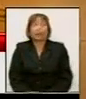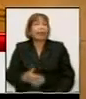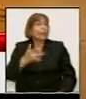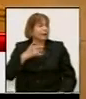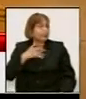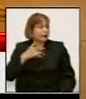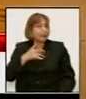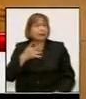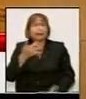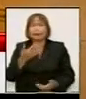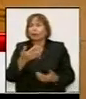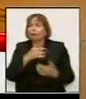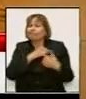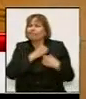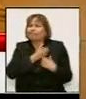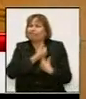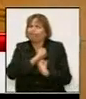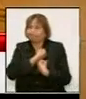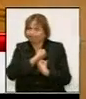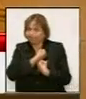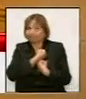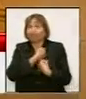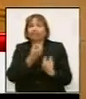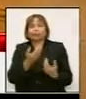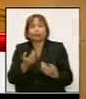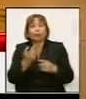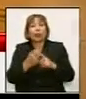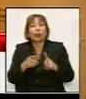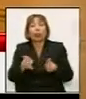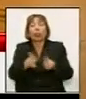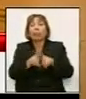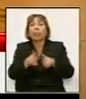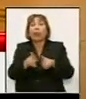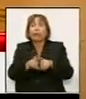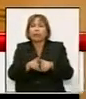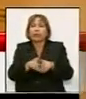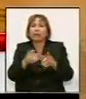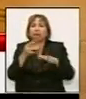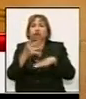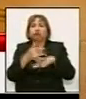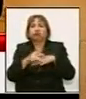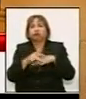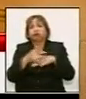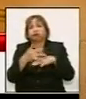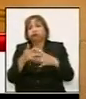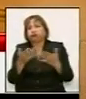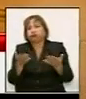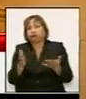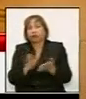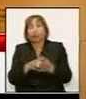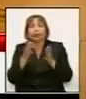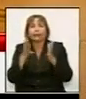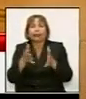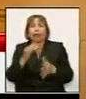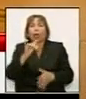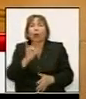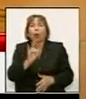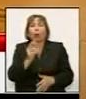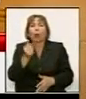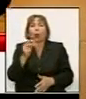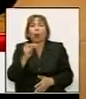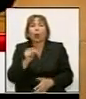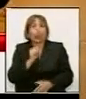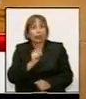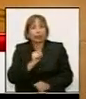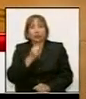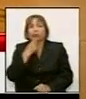sentimos ese enorme dolor, pero también ese gran vacío que nos deja Juan Inchausti.